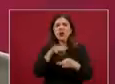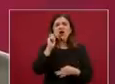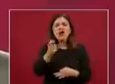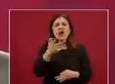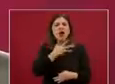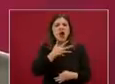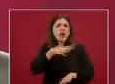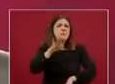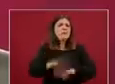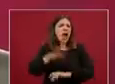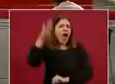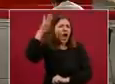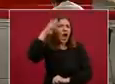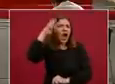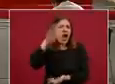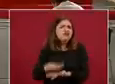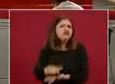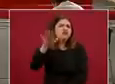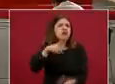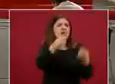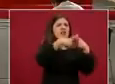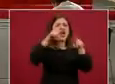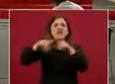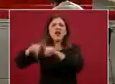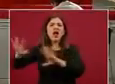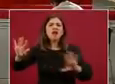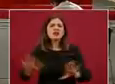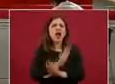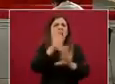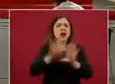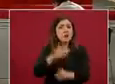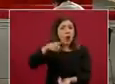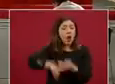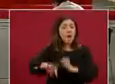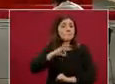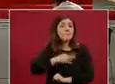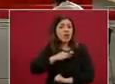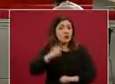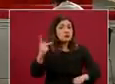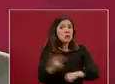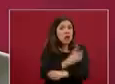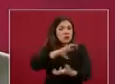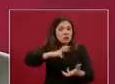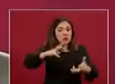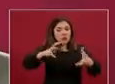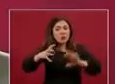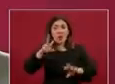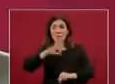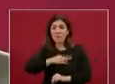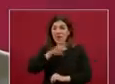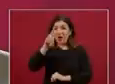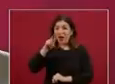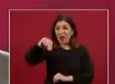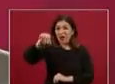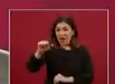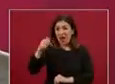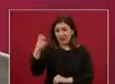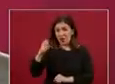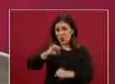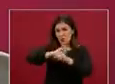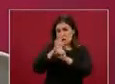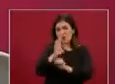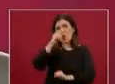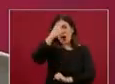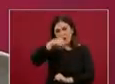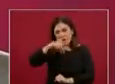una enorme cantidad de variaciones o mutaciones del virus que van ocurriendo. Los virus RNA, como el de COVID o el